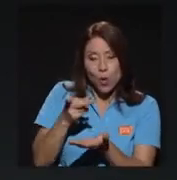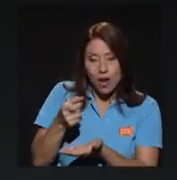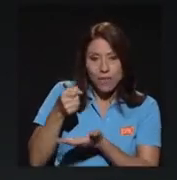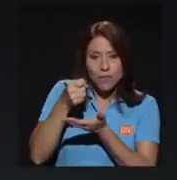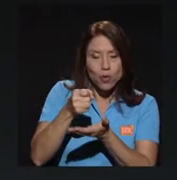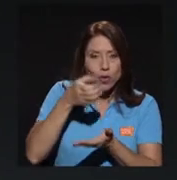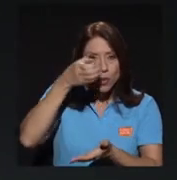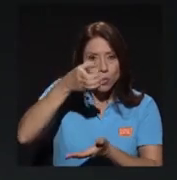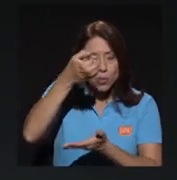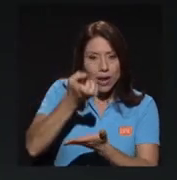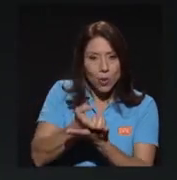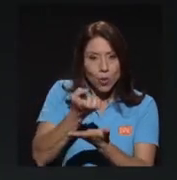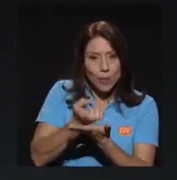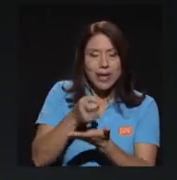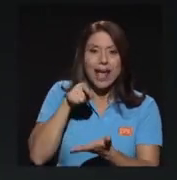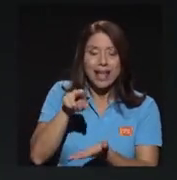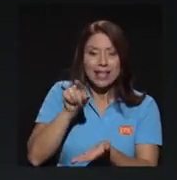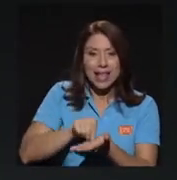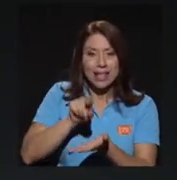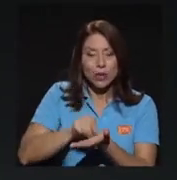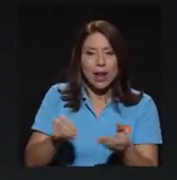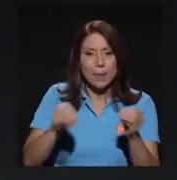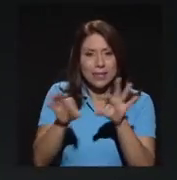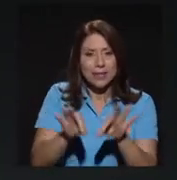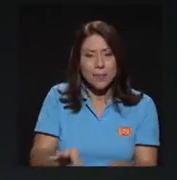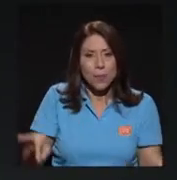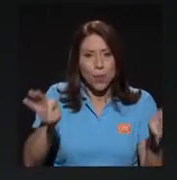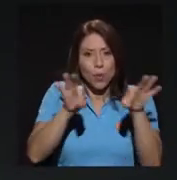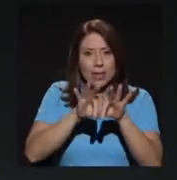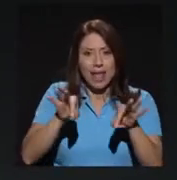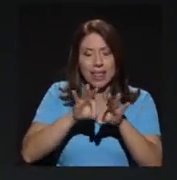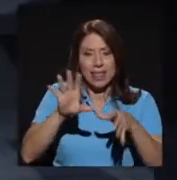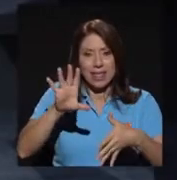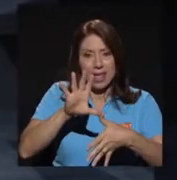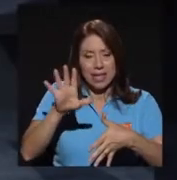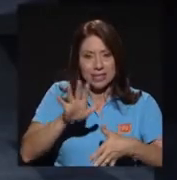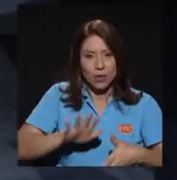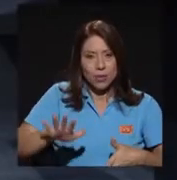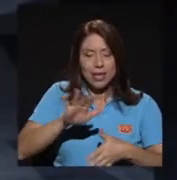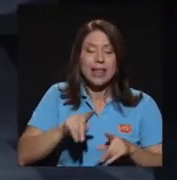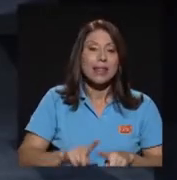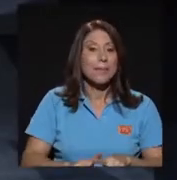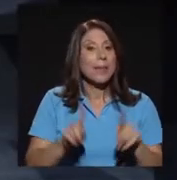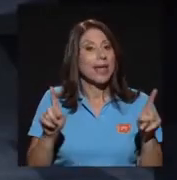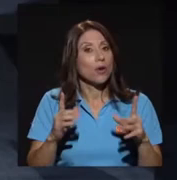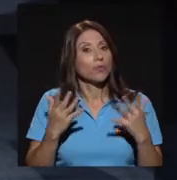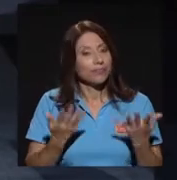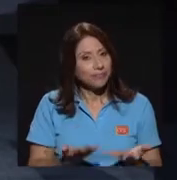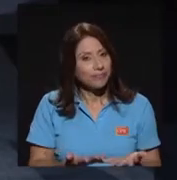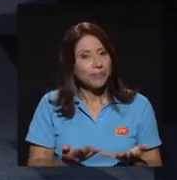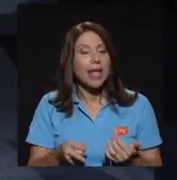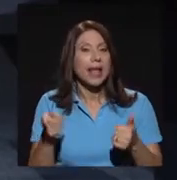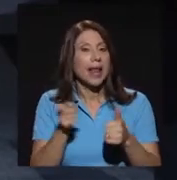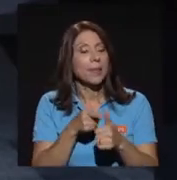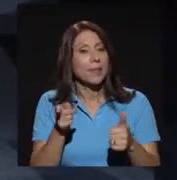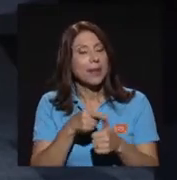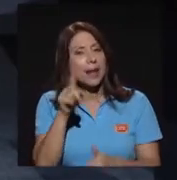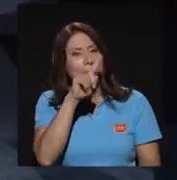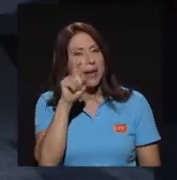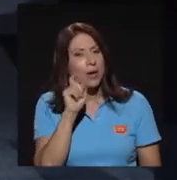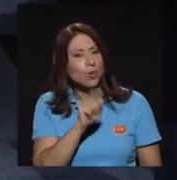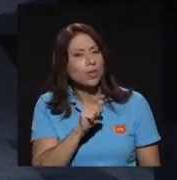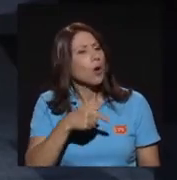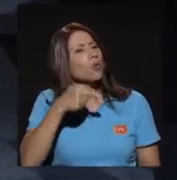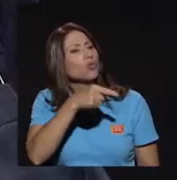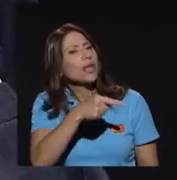la editorial más importante de este continente pero la primera pregunta de wilbur es